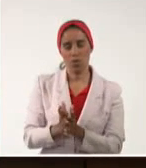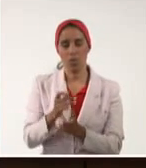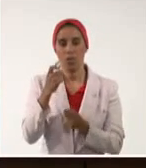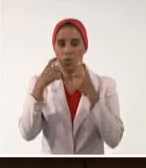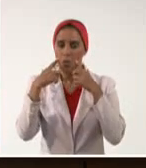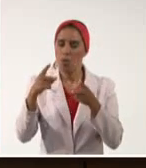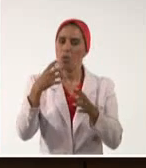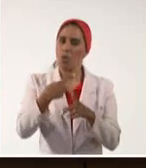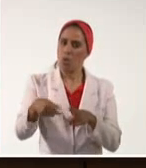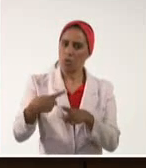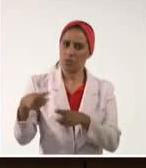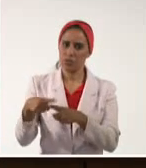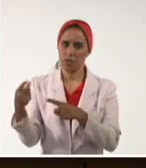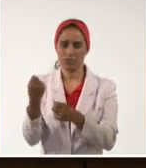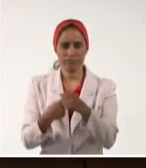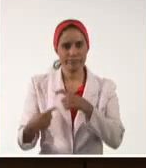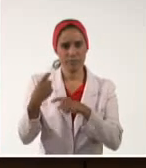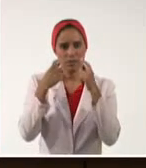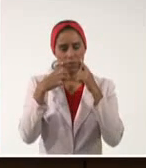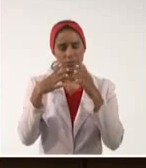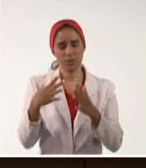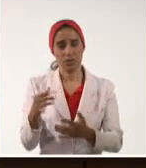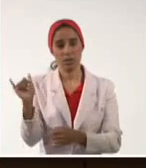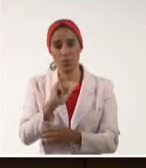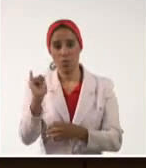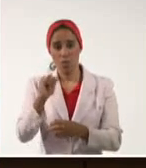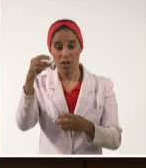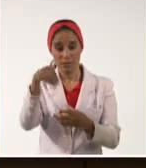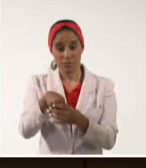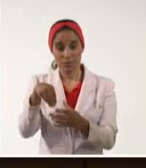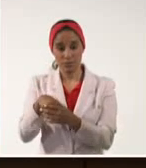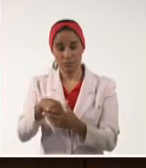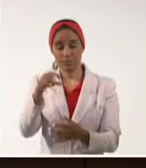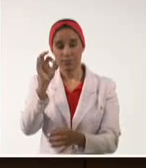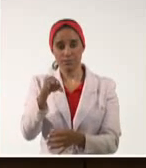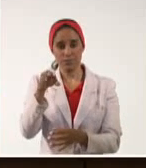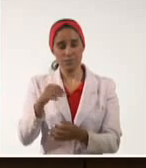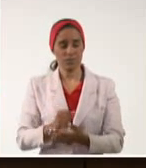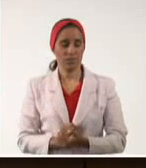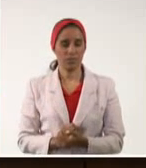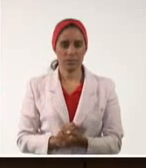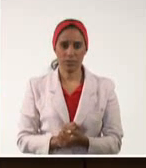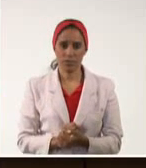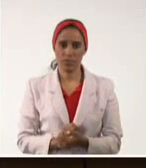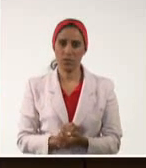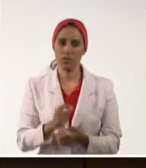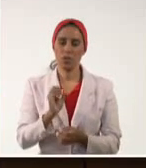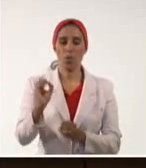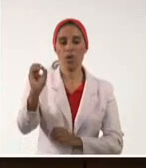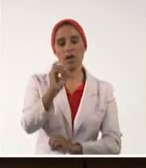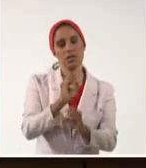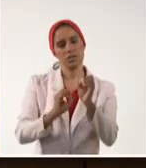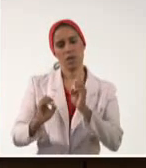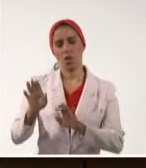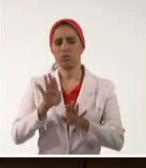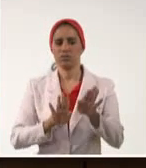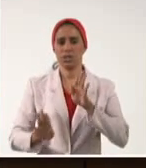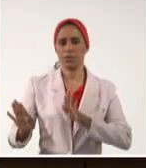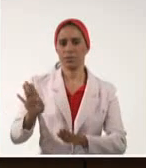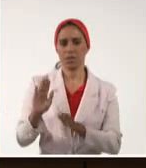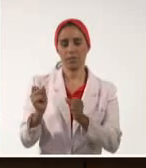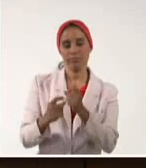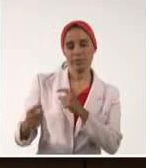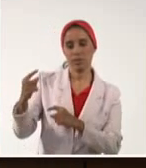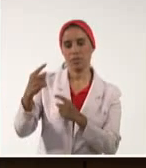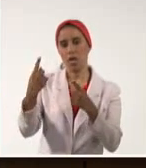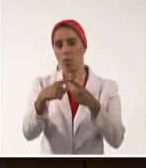otras decisiones que seguramente se derivarán de las actuales deben ir ordenando en el mediano plazo los